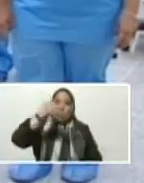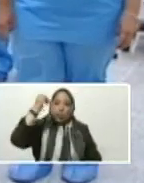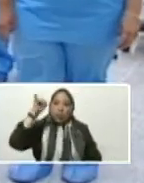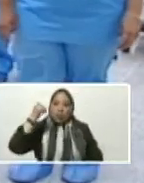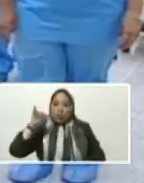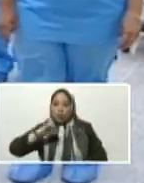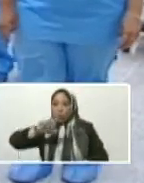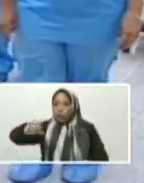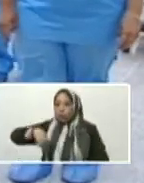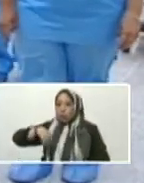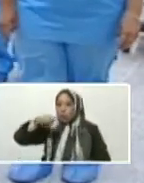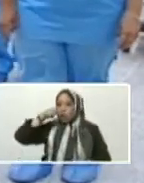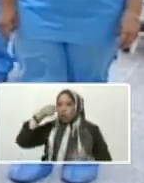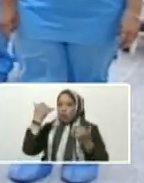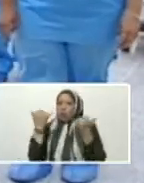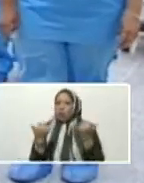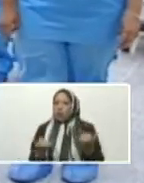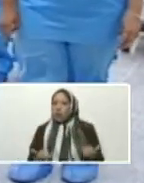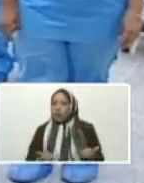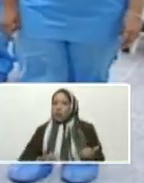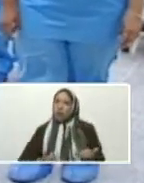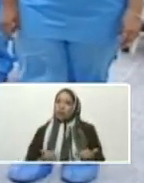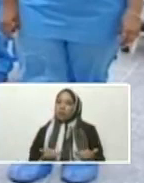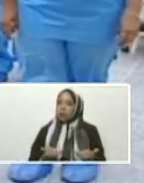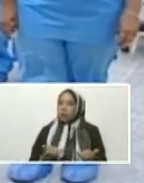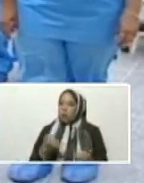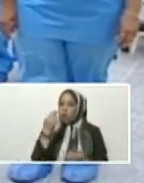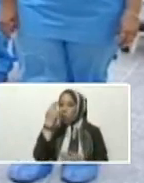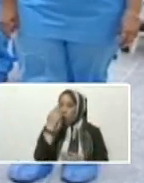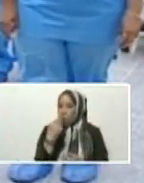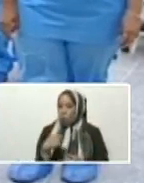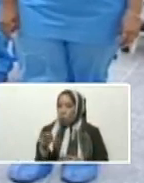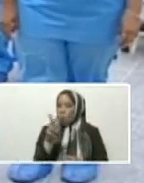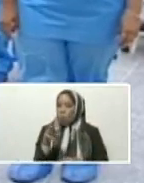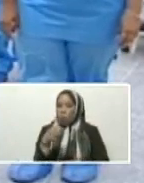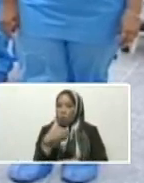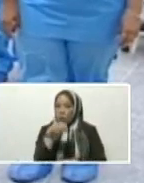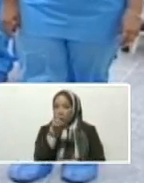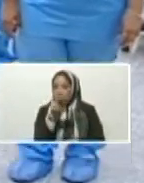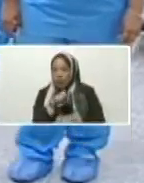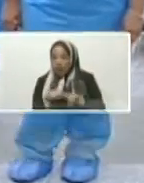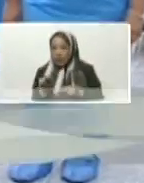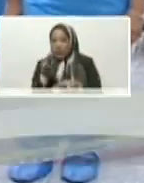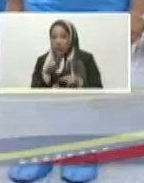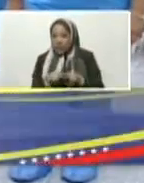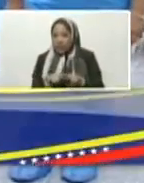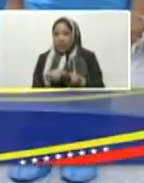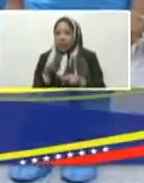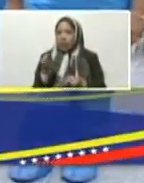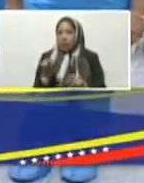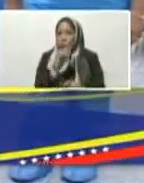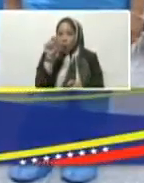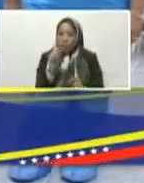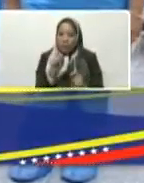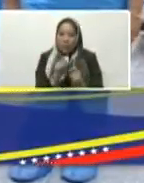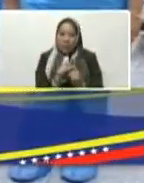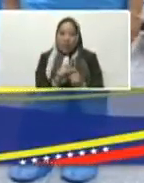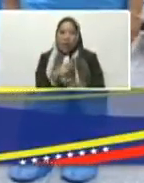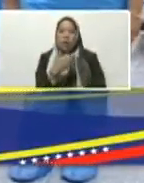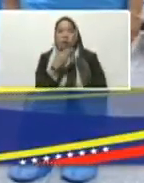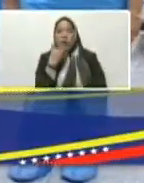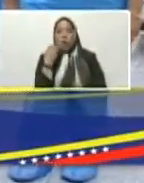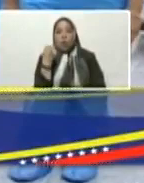de nuestro estado. Estamos acá en el Hospital Pediátrico Niño Jesús. Este hospital pediátrico fue inaugurado